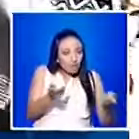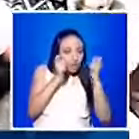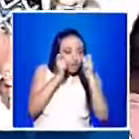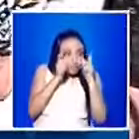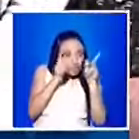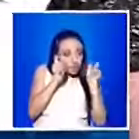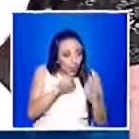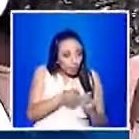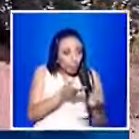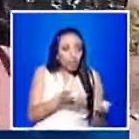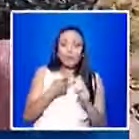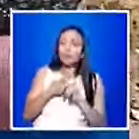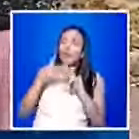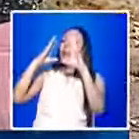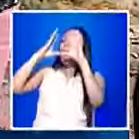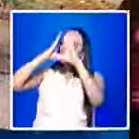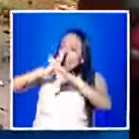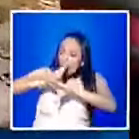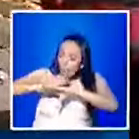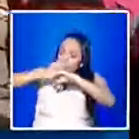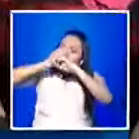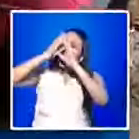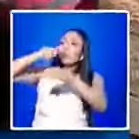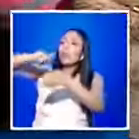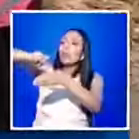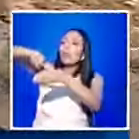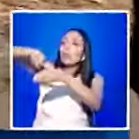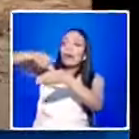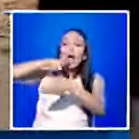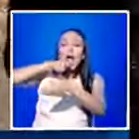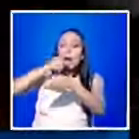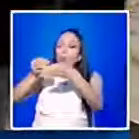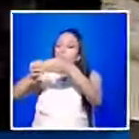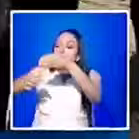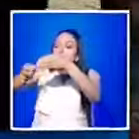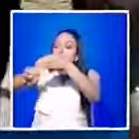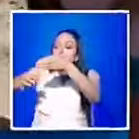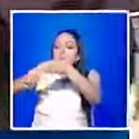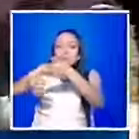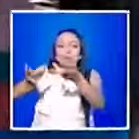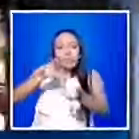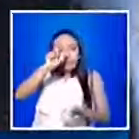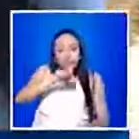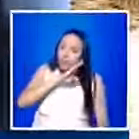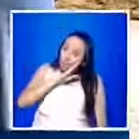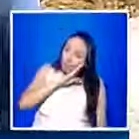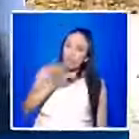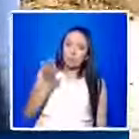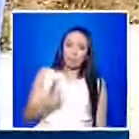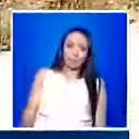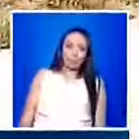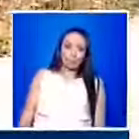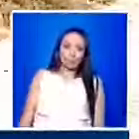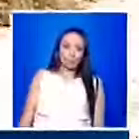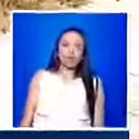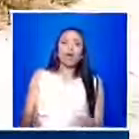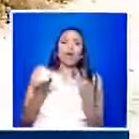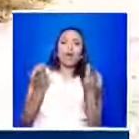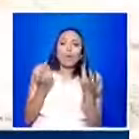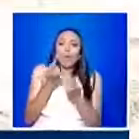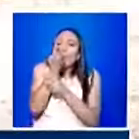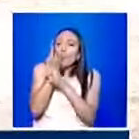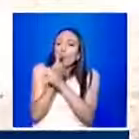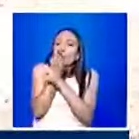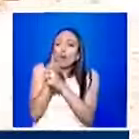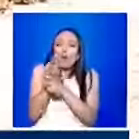personas aquí. ¿En la madrugada? Sí, en la madrugada. Y están durmiendo, pues todas las personas no pueden coger, imagínense. Y en una hora que